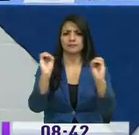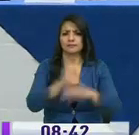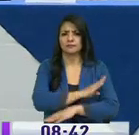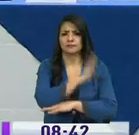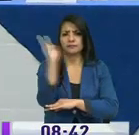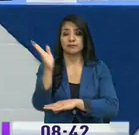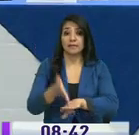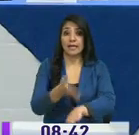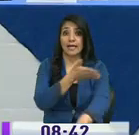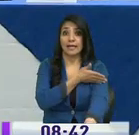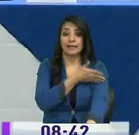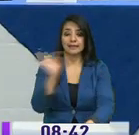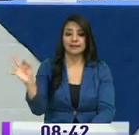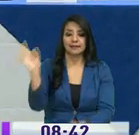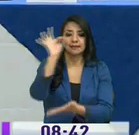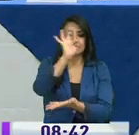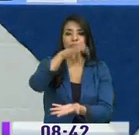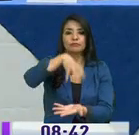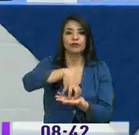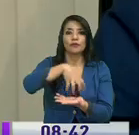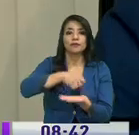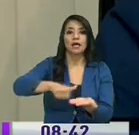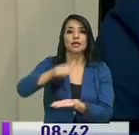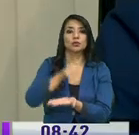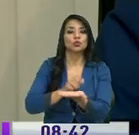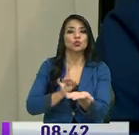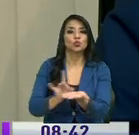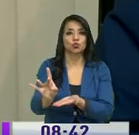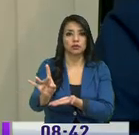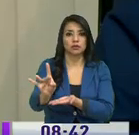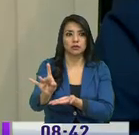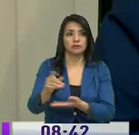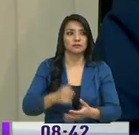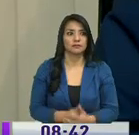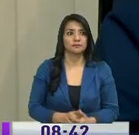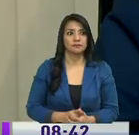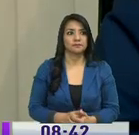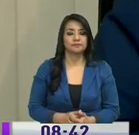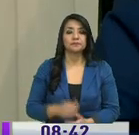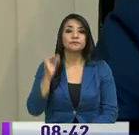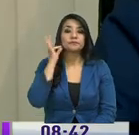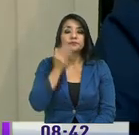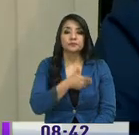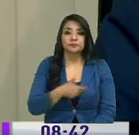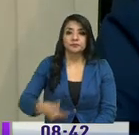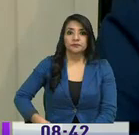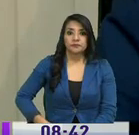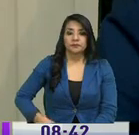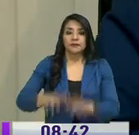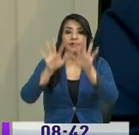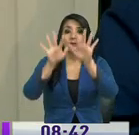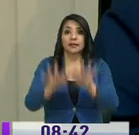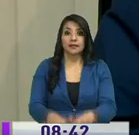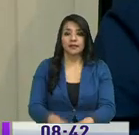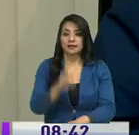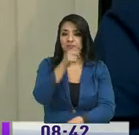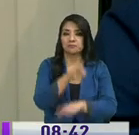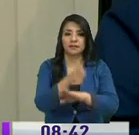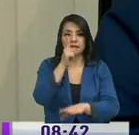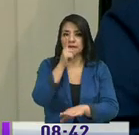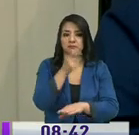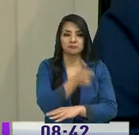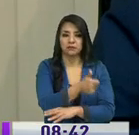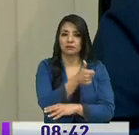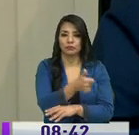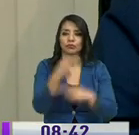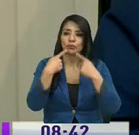la destitución del delegado provincial de la SUAY. Fue la disposición de la presidencia y de secretaría, por medio de secretaría,